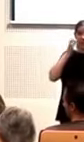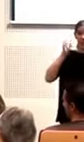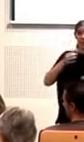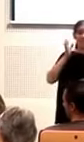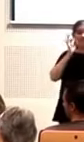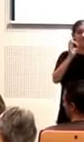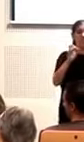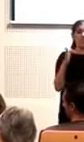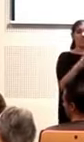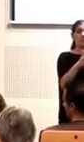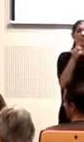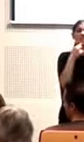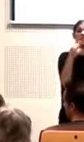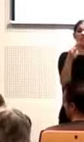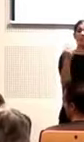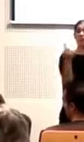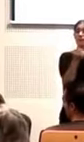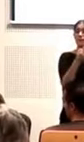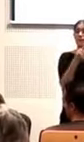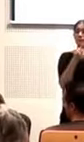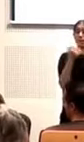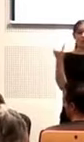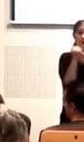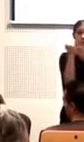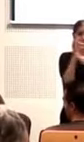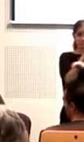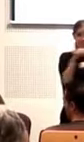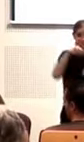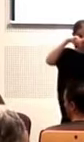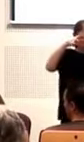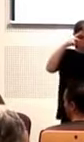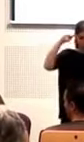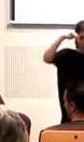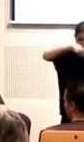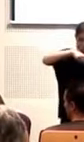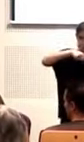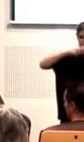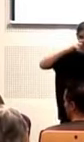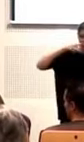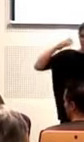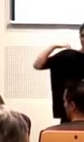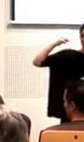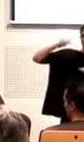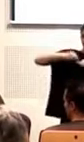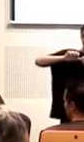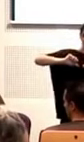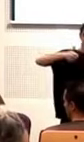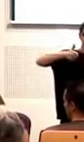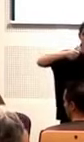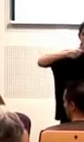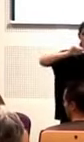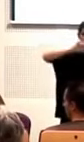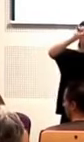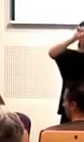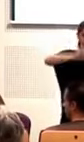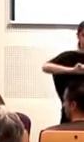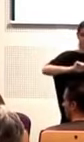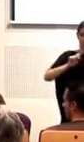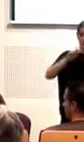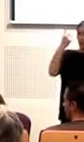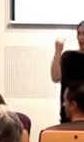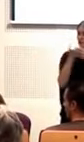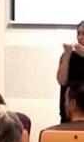la compañera por allí, que siempre se crean muy buenas jornadas, pero creo que hoy ha sido desde que hemos empezado la primera jornada con Antonio,